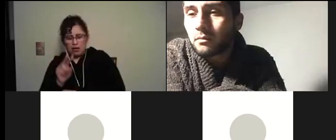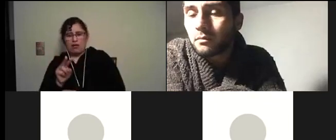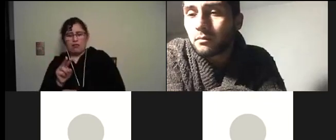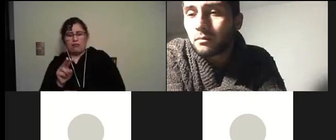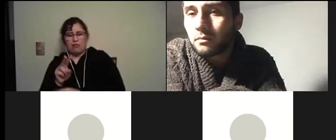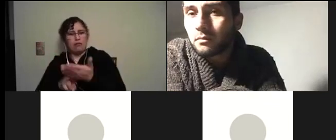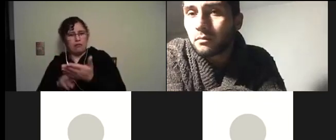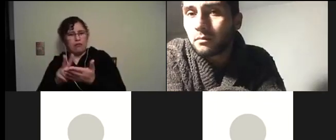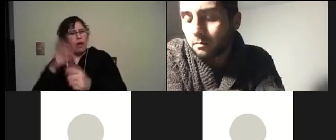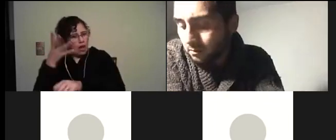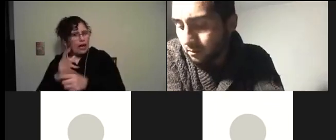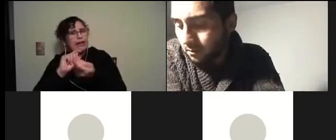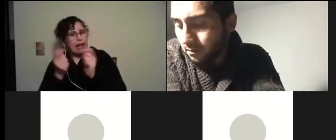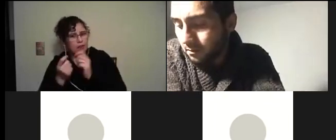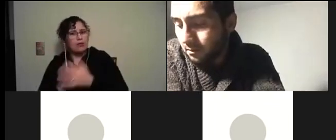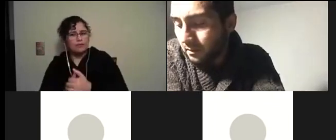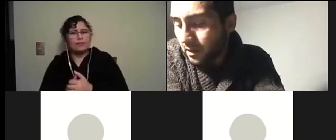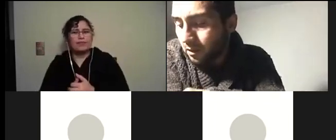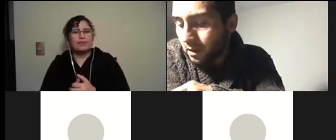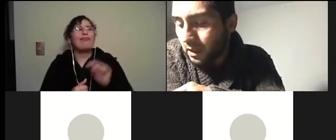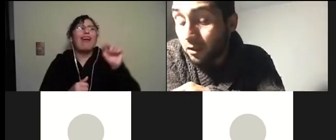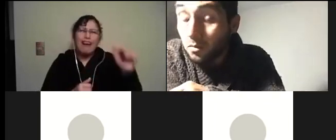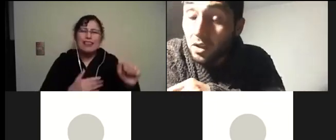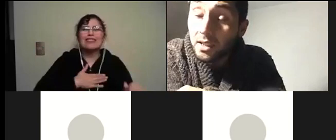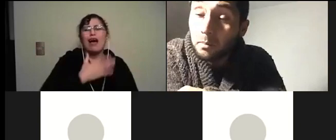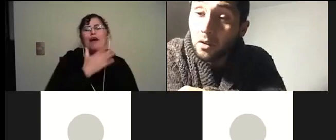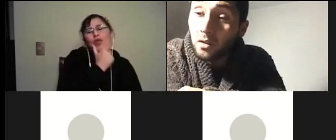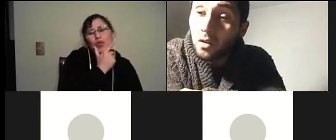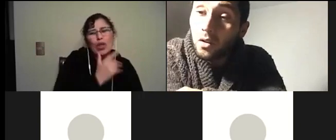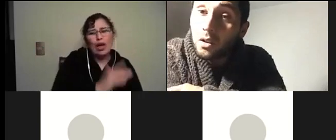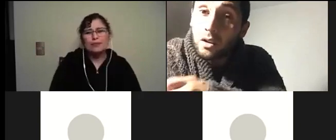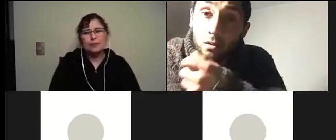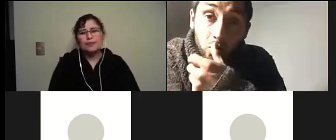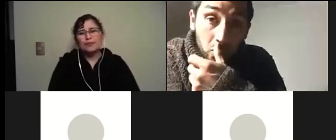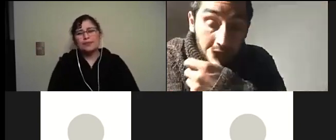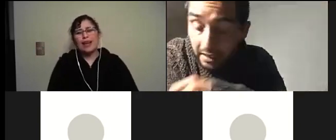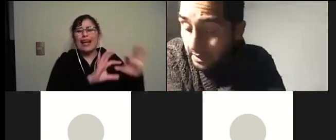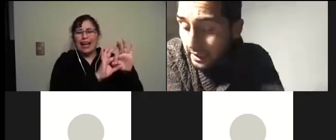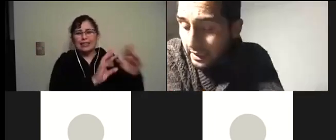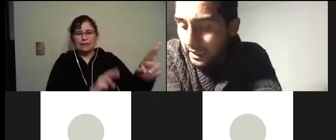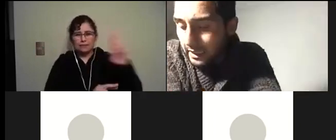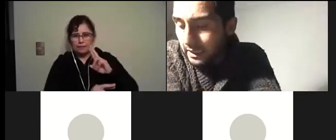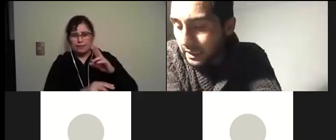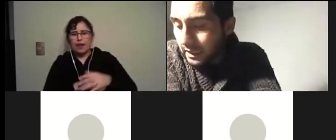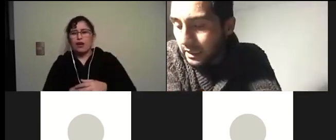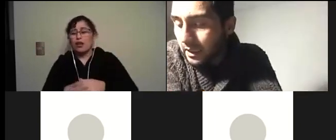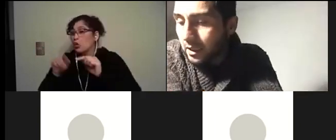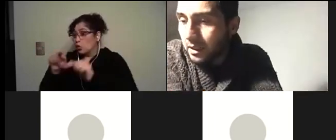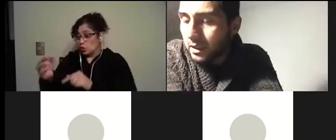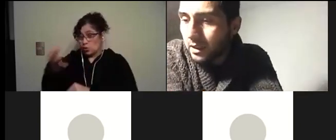Ah, ya. Sí, esa era mi duda. Muchas gracias. Entonces, eso puede ser, pero tal como tú dices, Araceli,